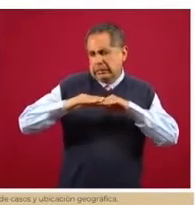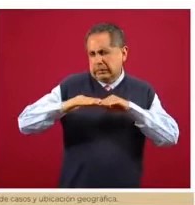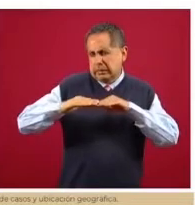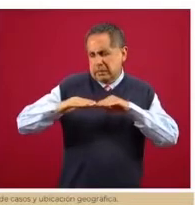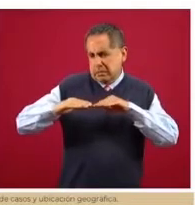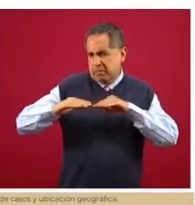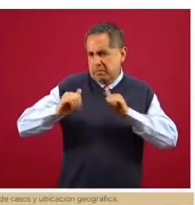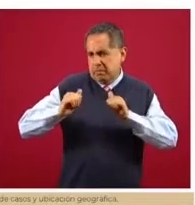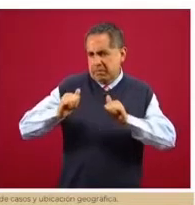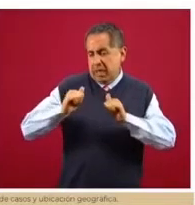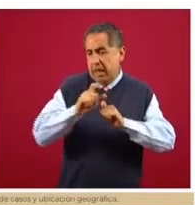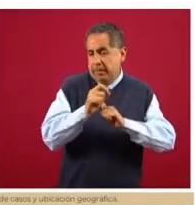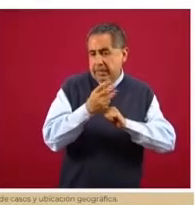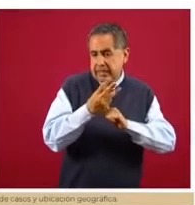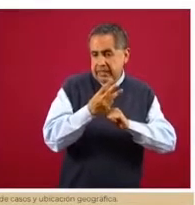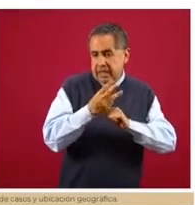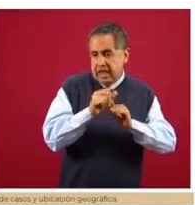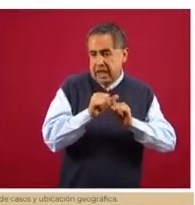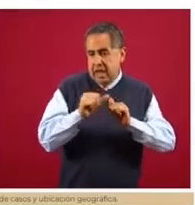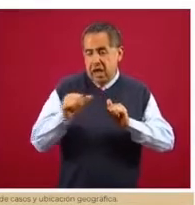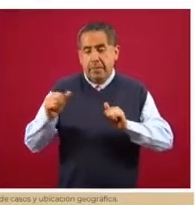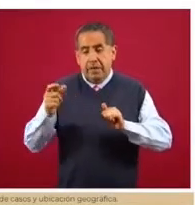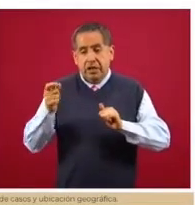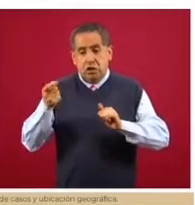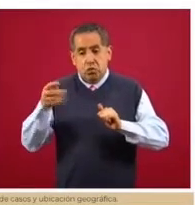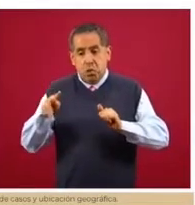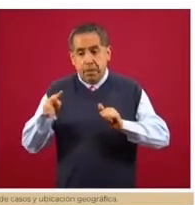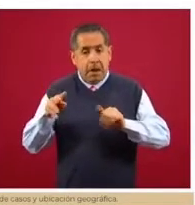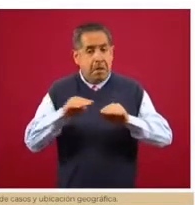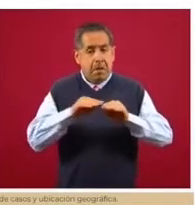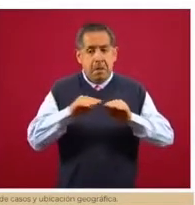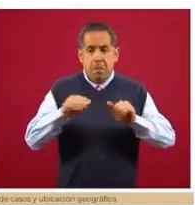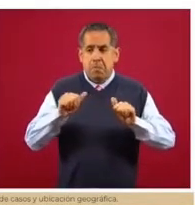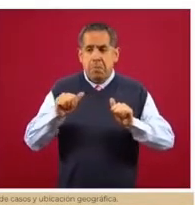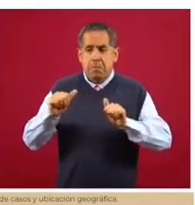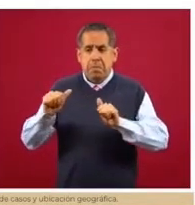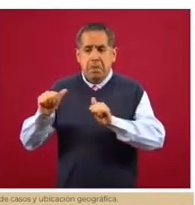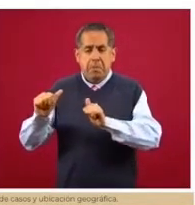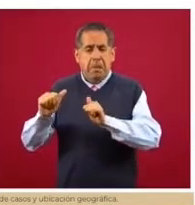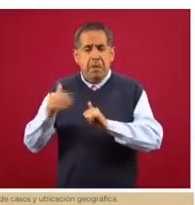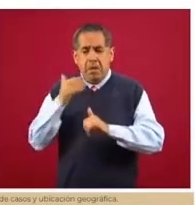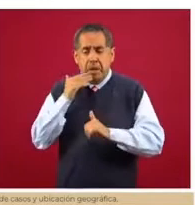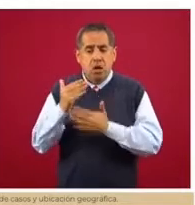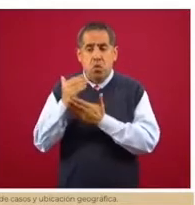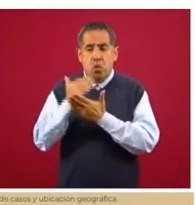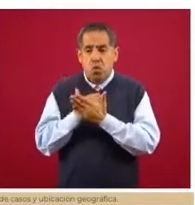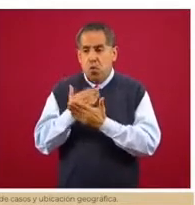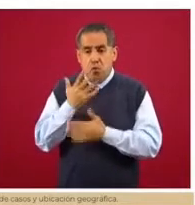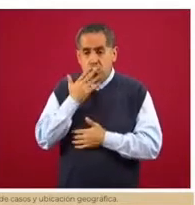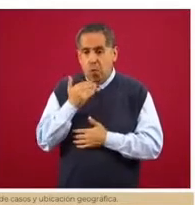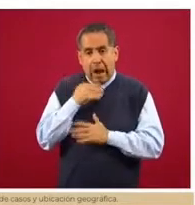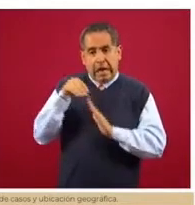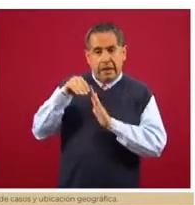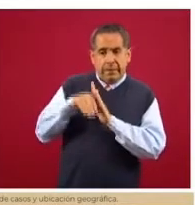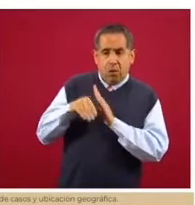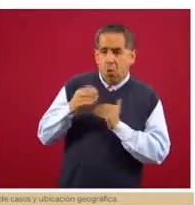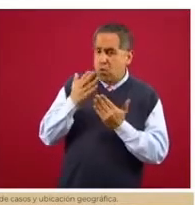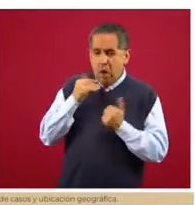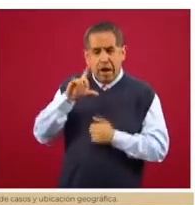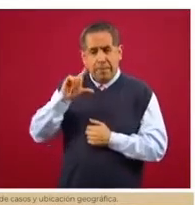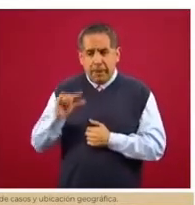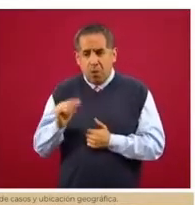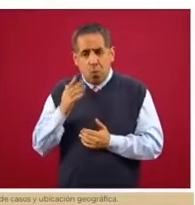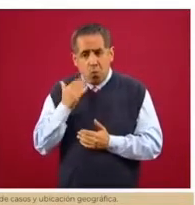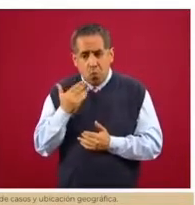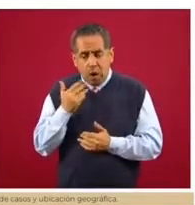la semana 23 y hasta la 29. Es una meseta que no todavía muestra evidencias de disminuir, por lo tanto hay que tener cuidado